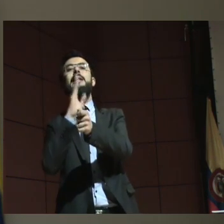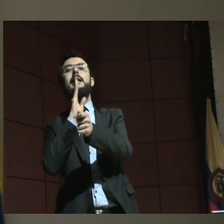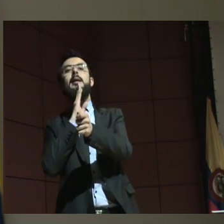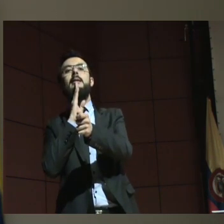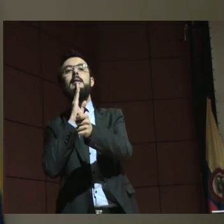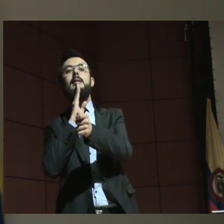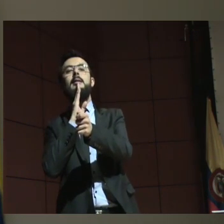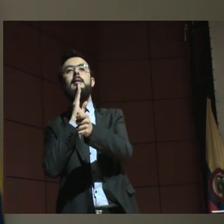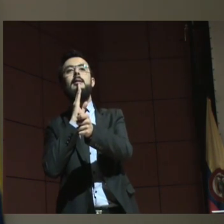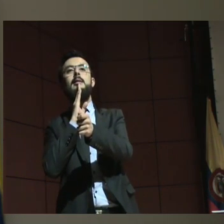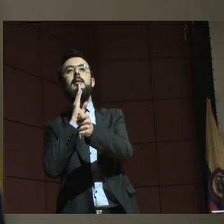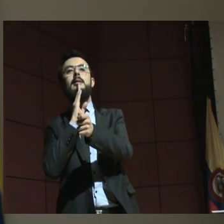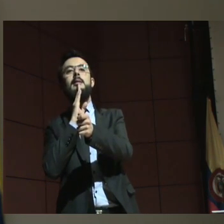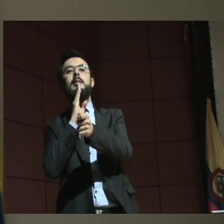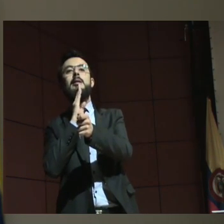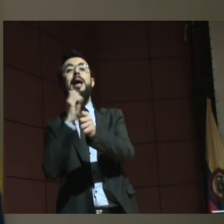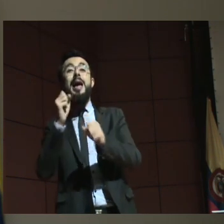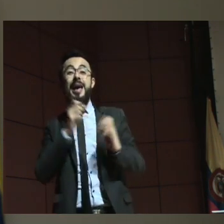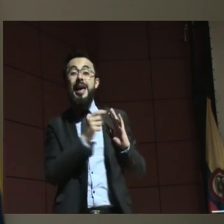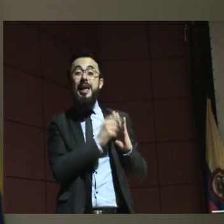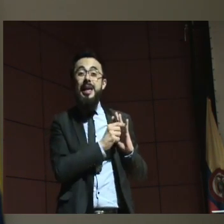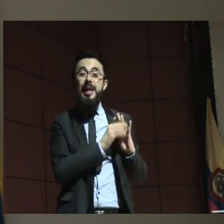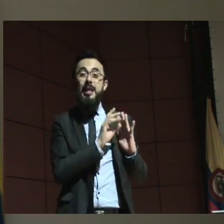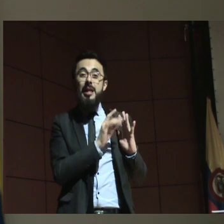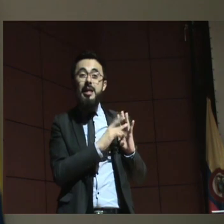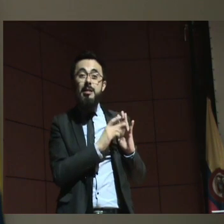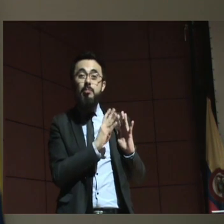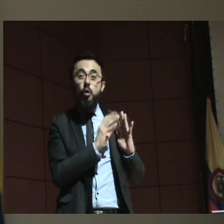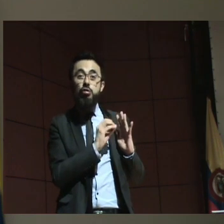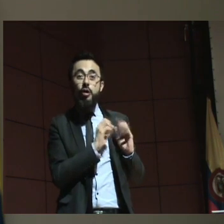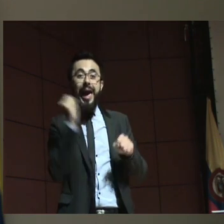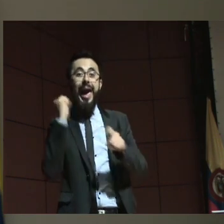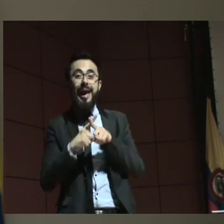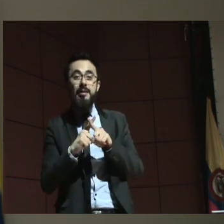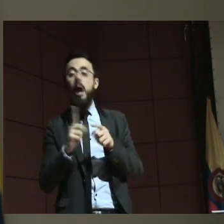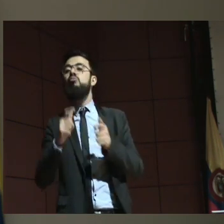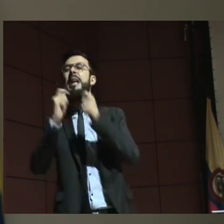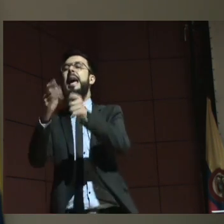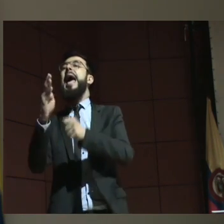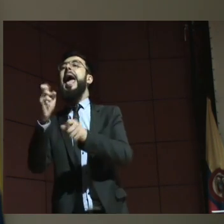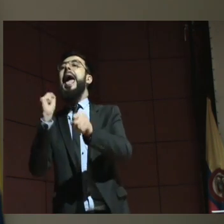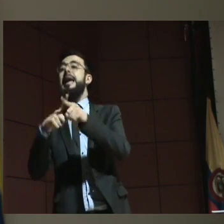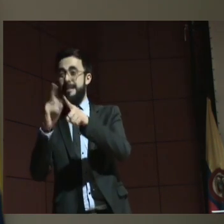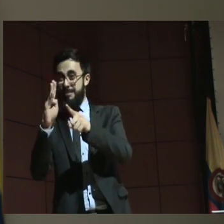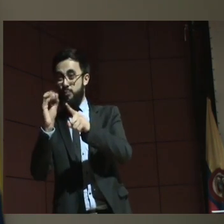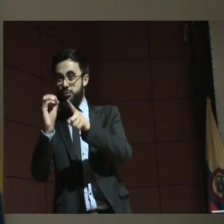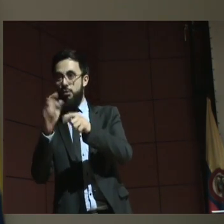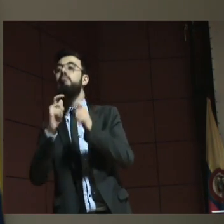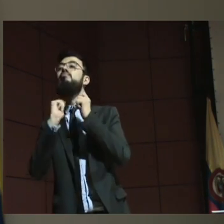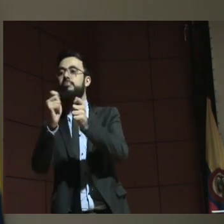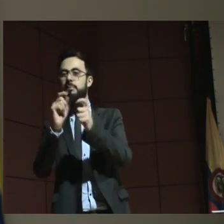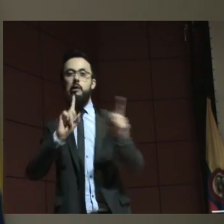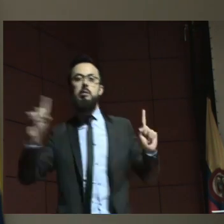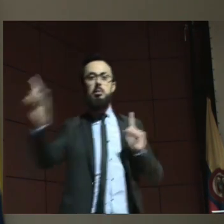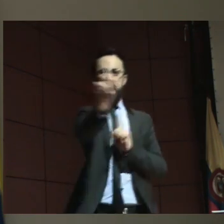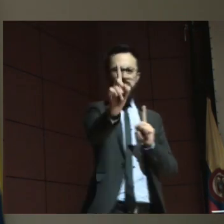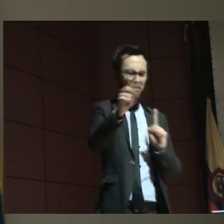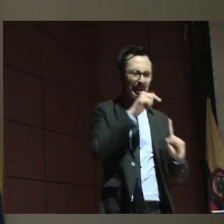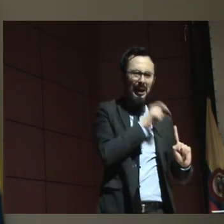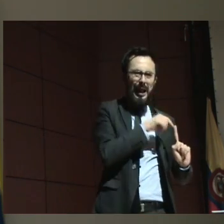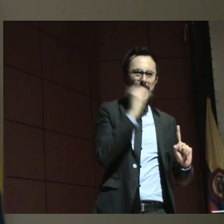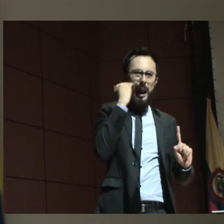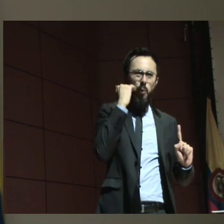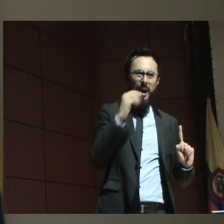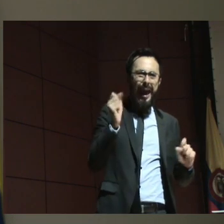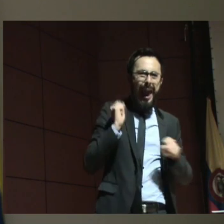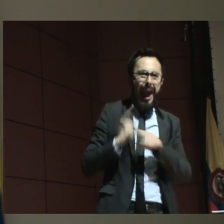a su exesposo. Y su madre pone una tutela contra la decisión, y